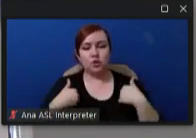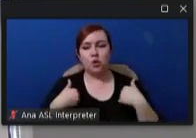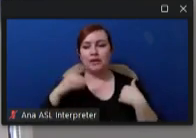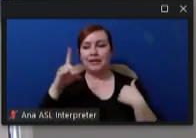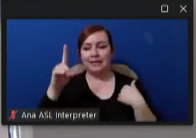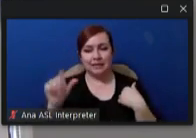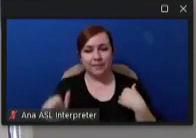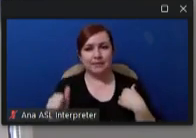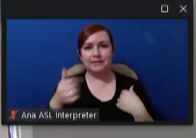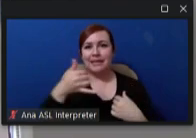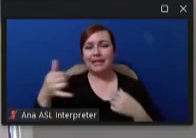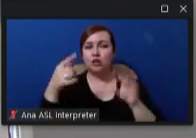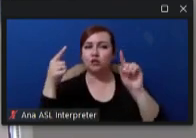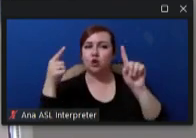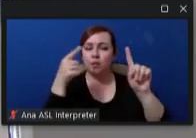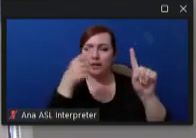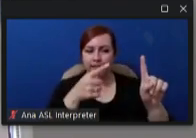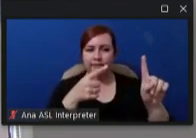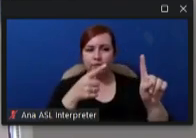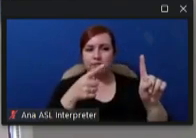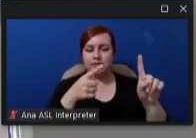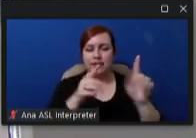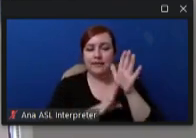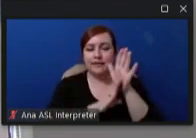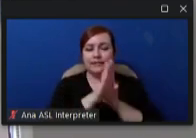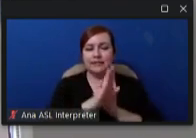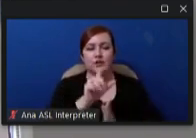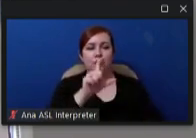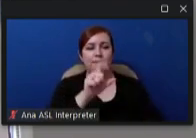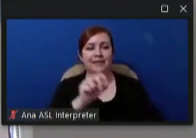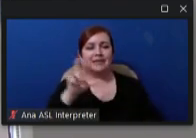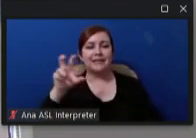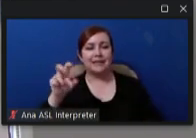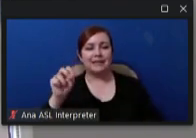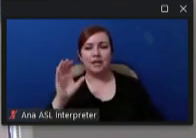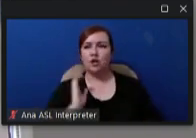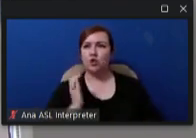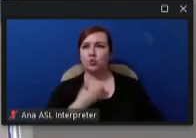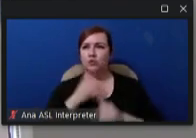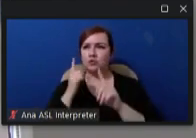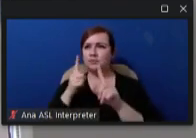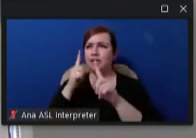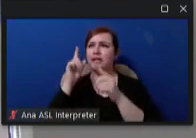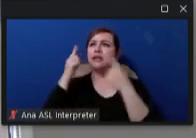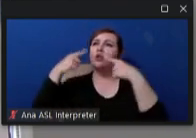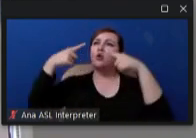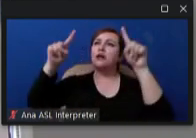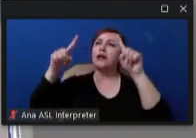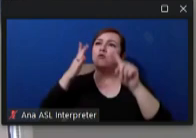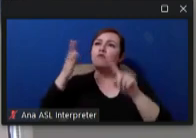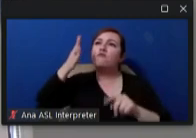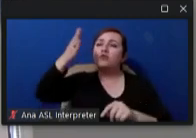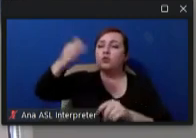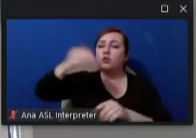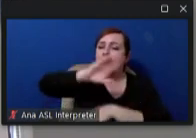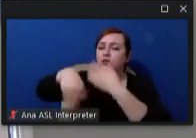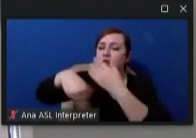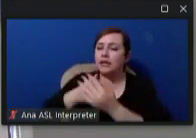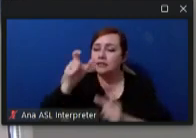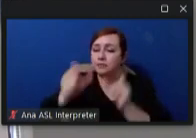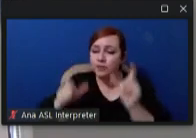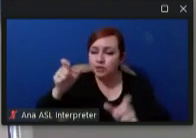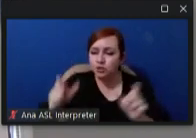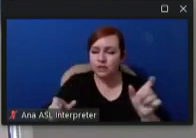de Desarrollo Sostenible 2030. Nuestra visión es lograr un futuro para todas las personas, sin excepción,